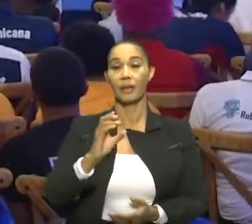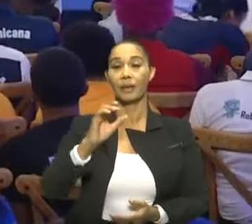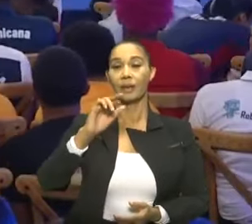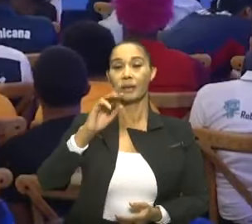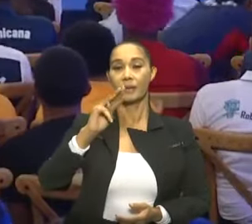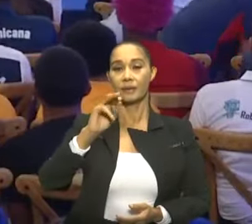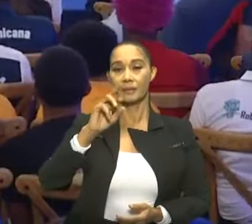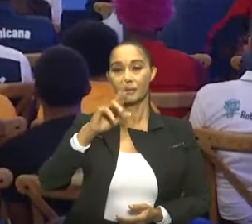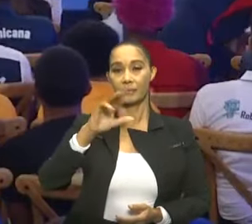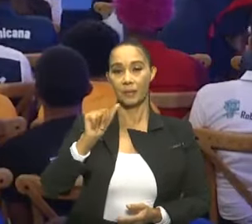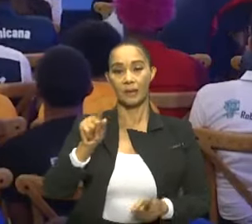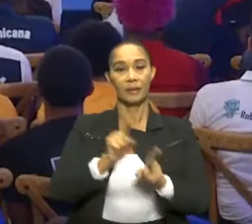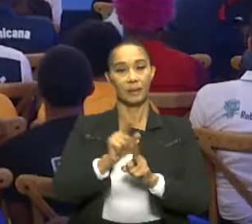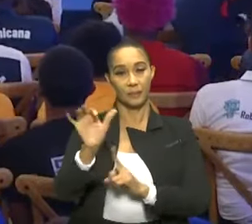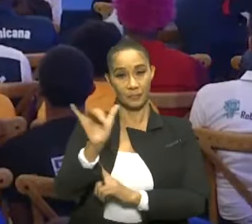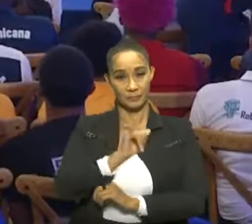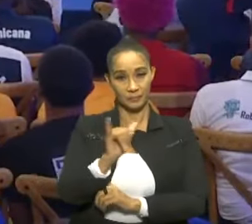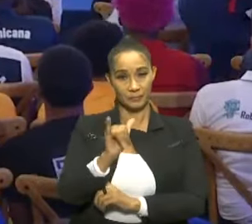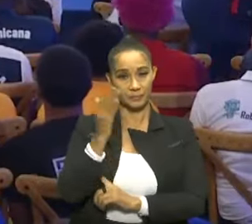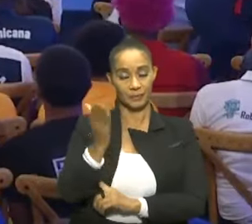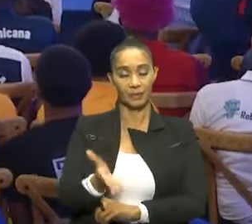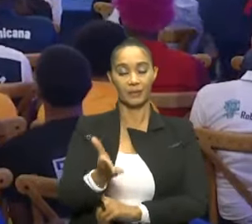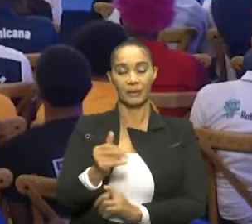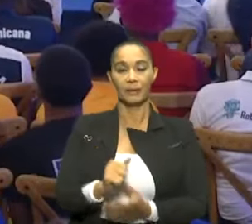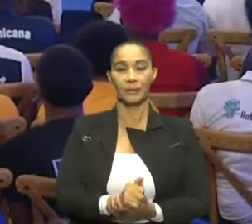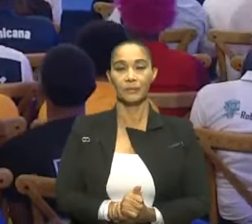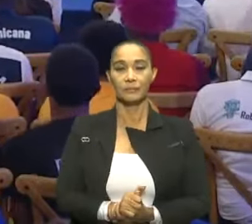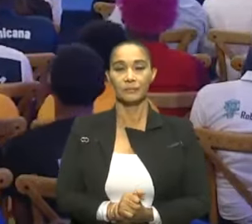Crismeri Santana, de pesas también,